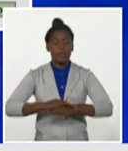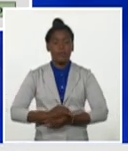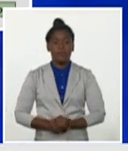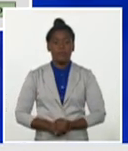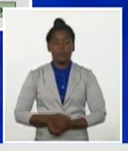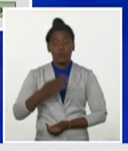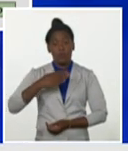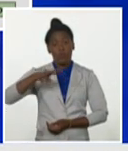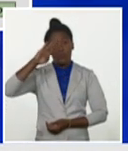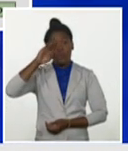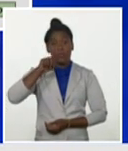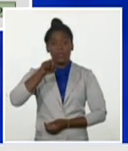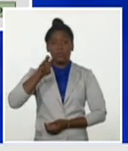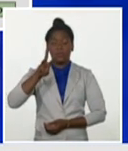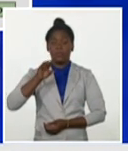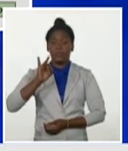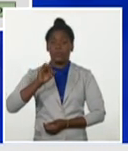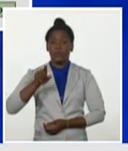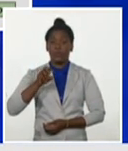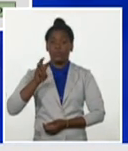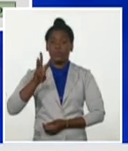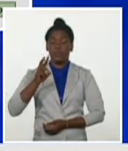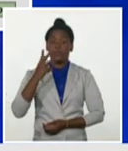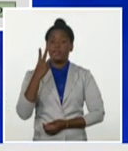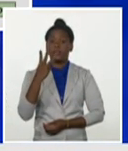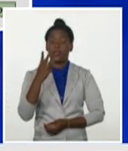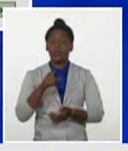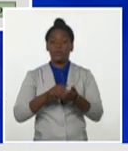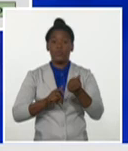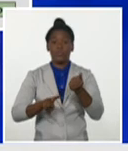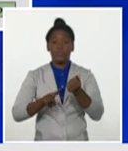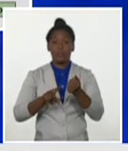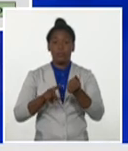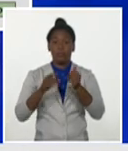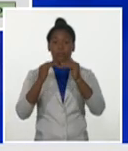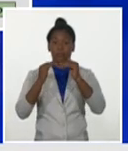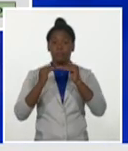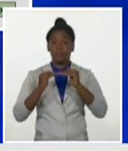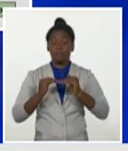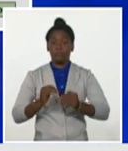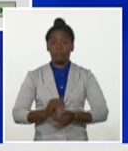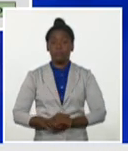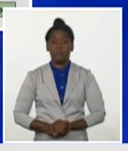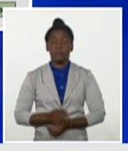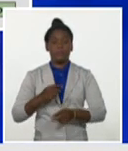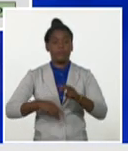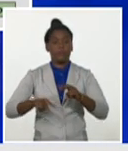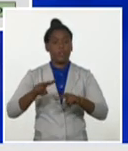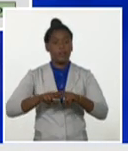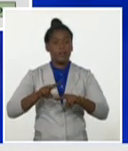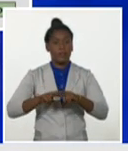137,3. Las 3 provincias con mayor tasa: La Habana,